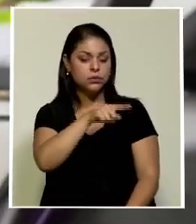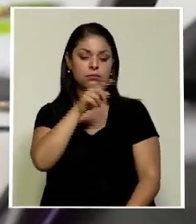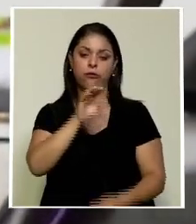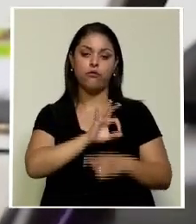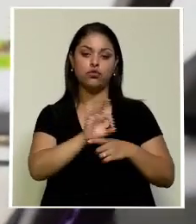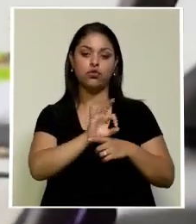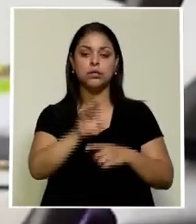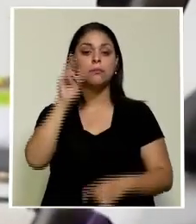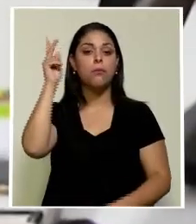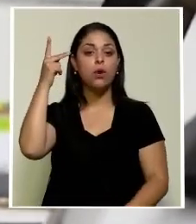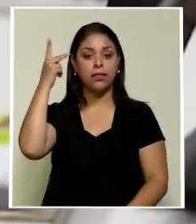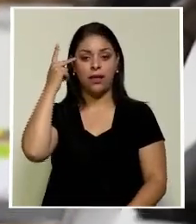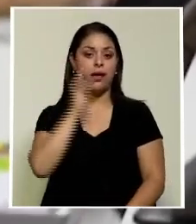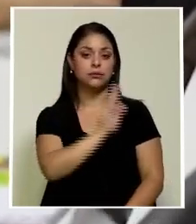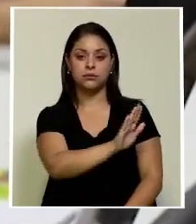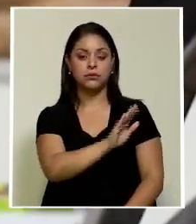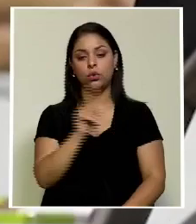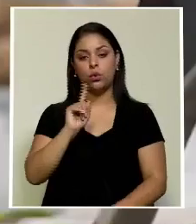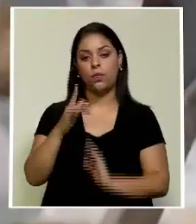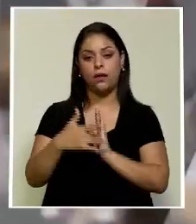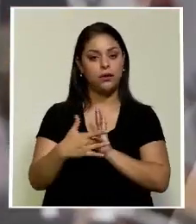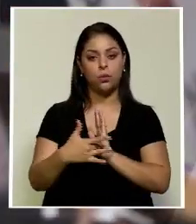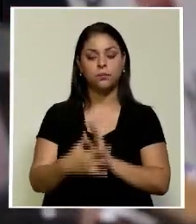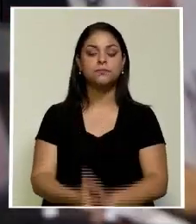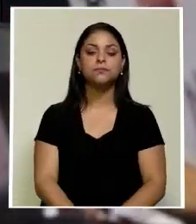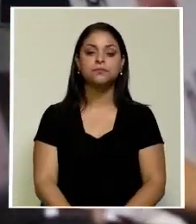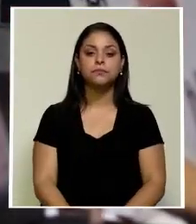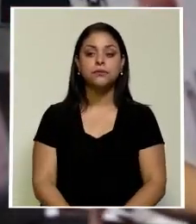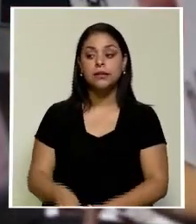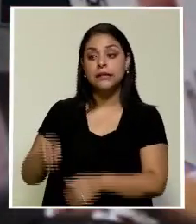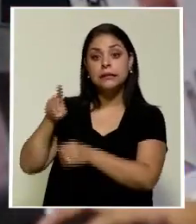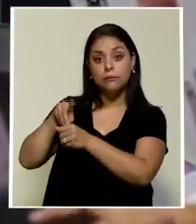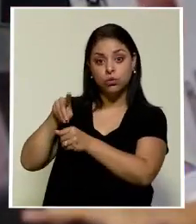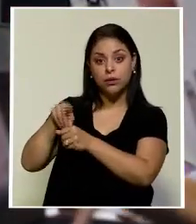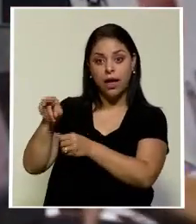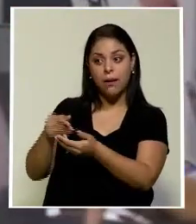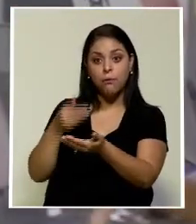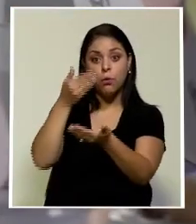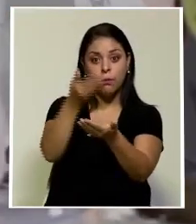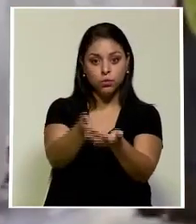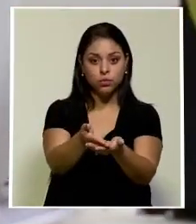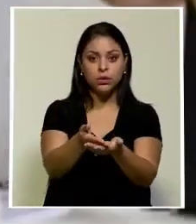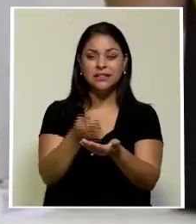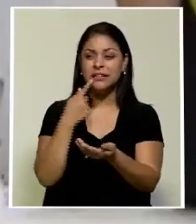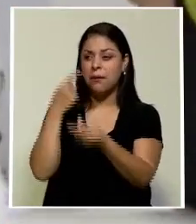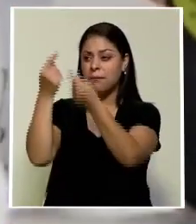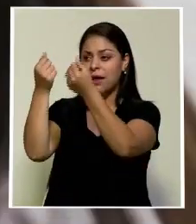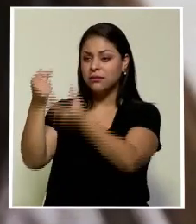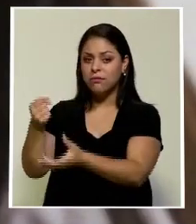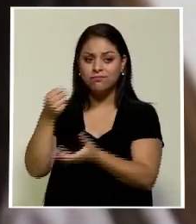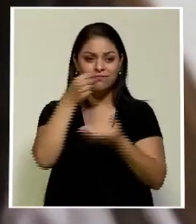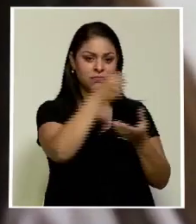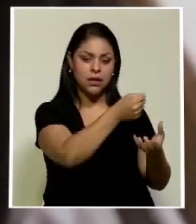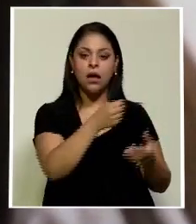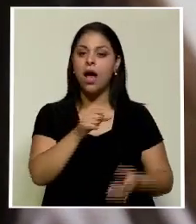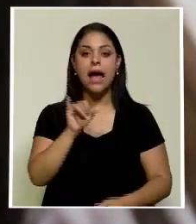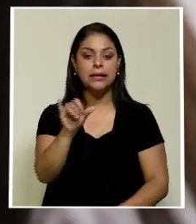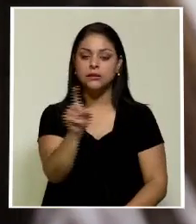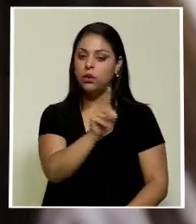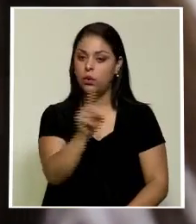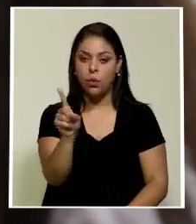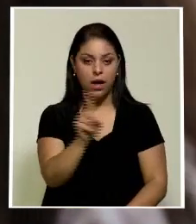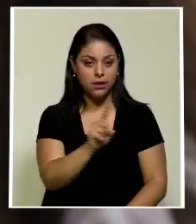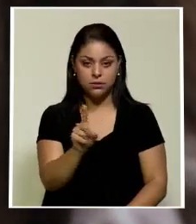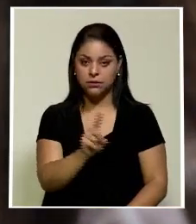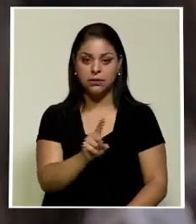no técnicas. Según la diputada proponente, el traslado de los recursos no se maneja como lo han interpretado estos